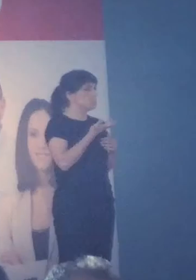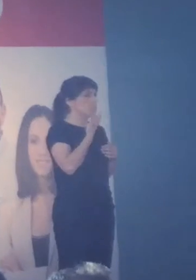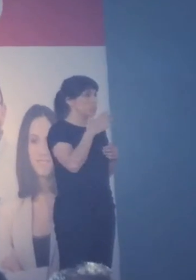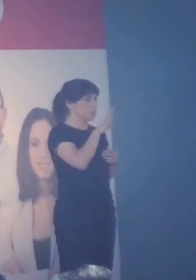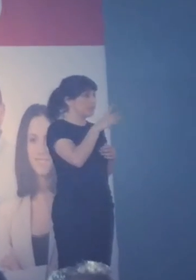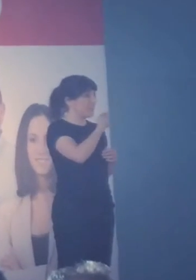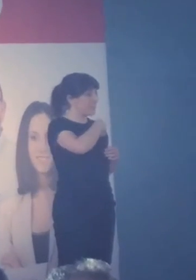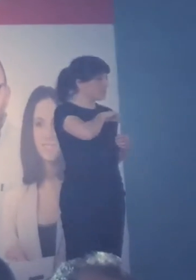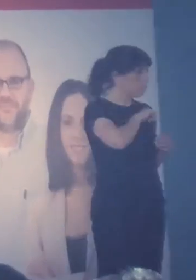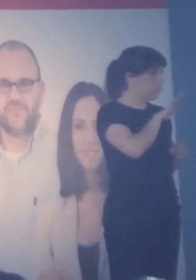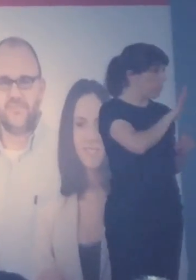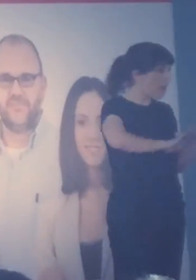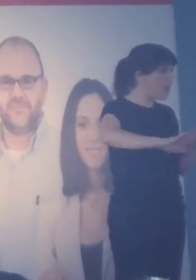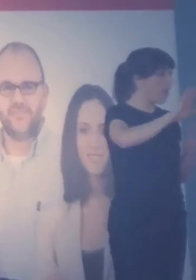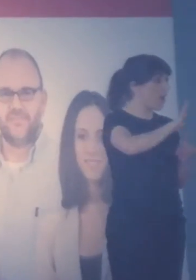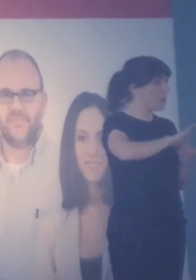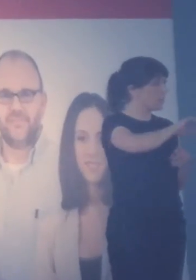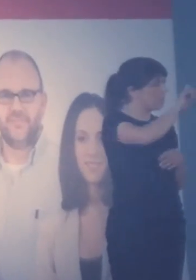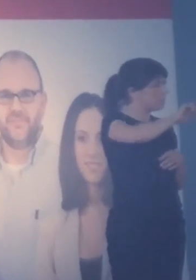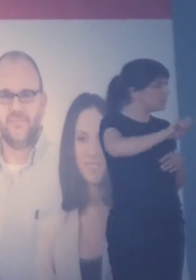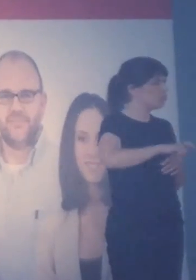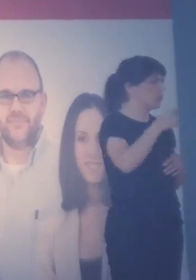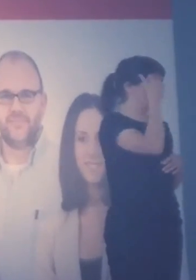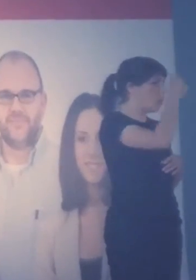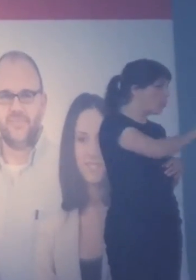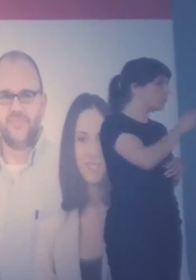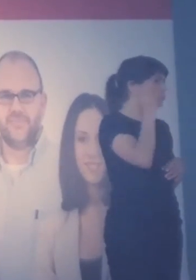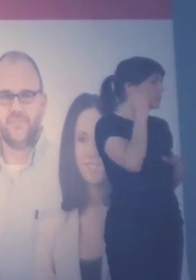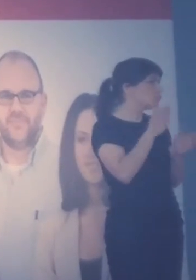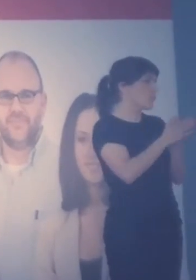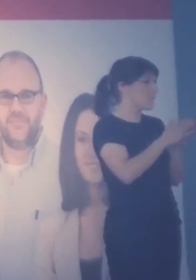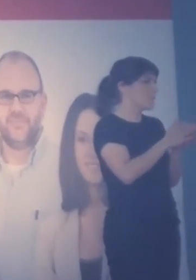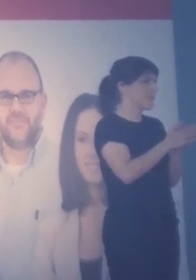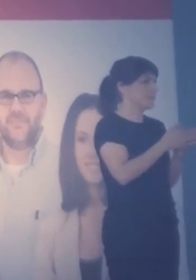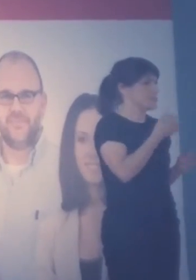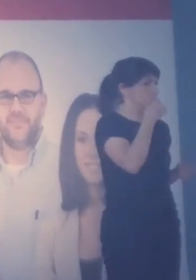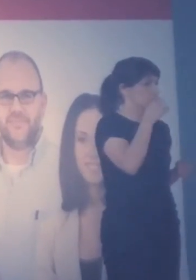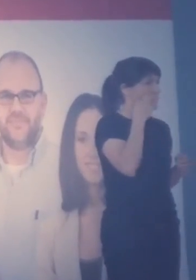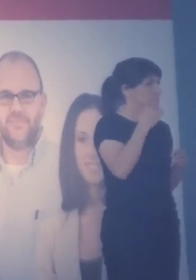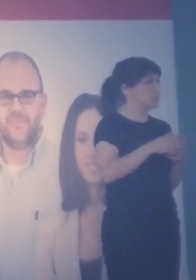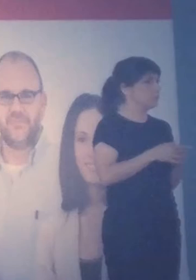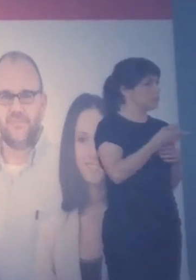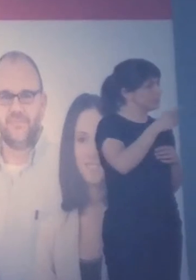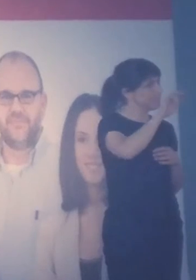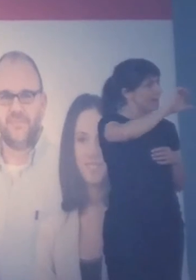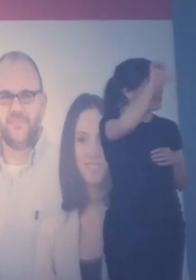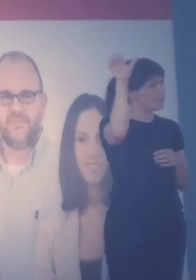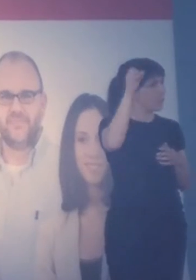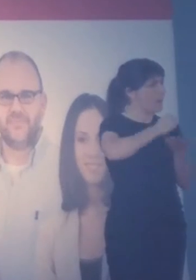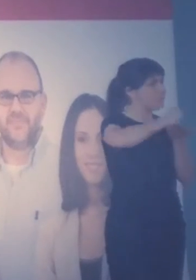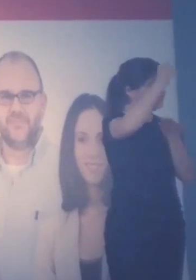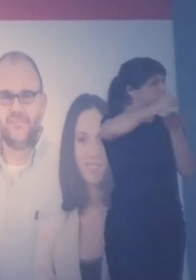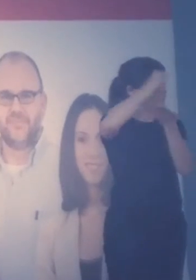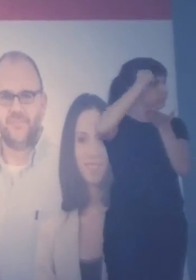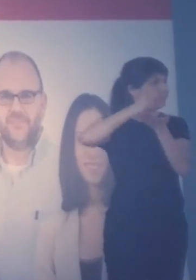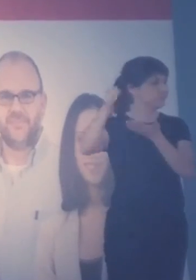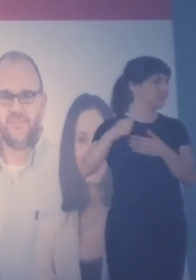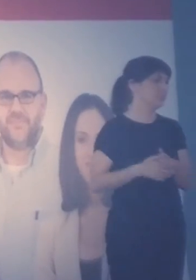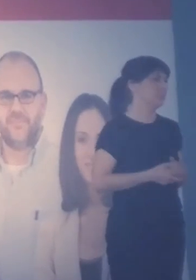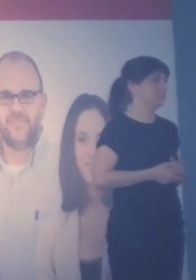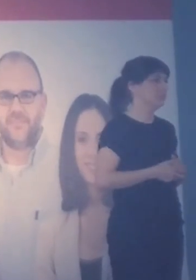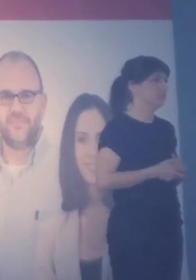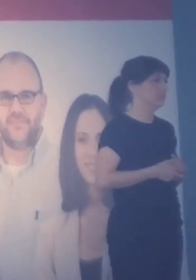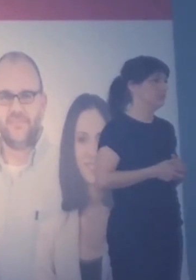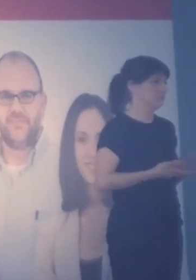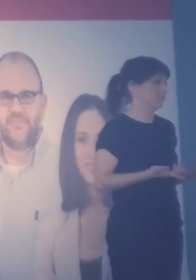español, camaradas, homens e mulleres, imos colocar en Europa. É unha